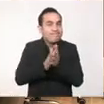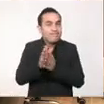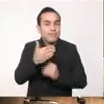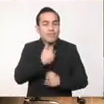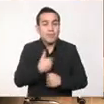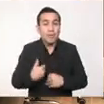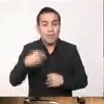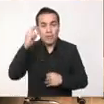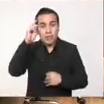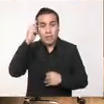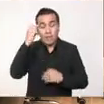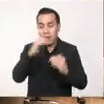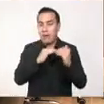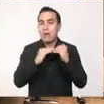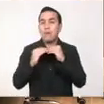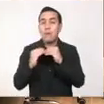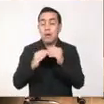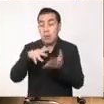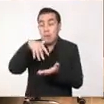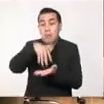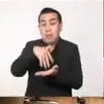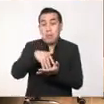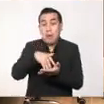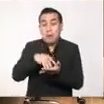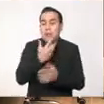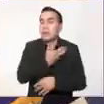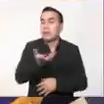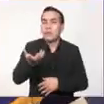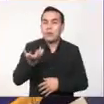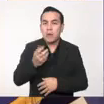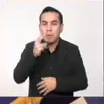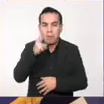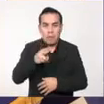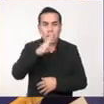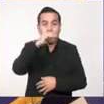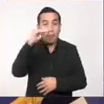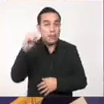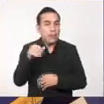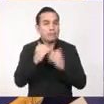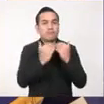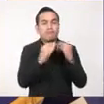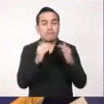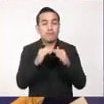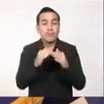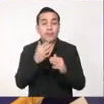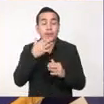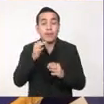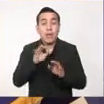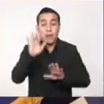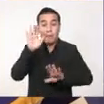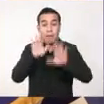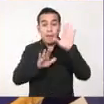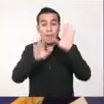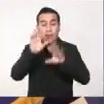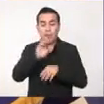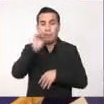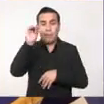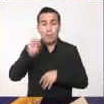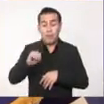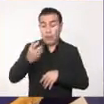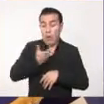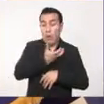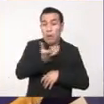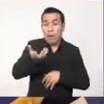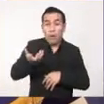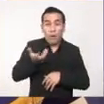es que valgan menos, pero la población así es en todos los países del mundo. A pesar de que hubo menos participación porcentual en el